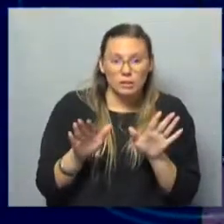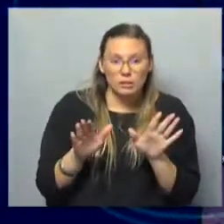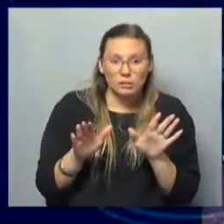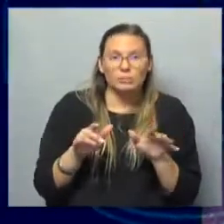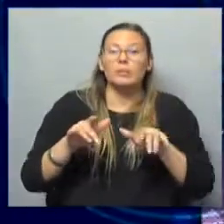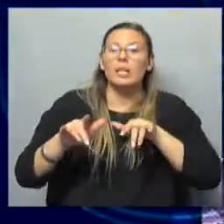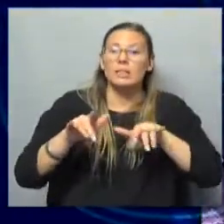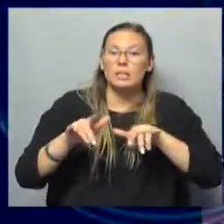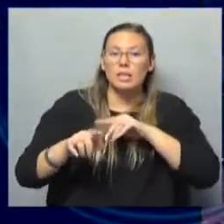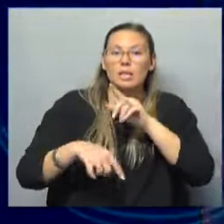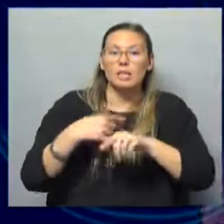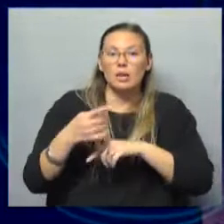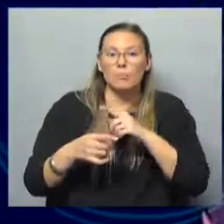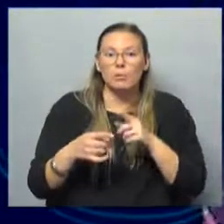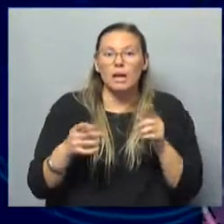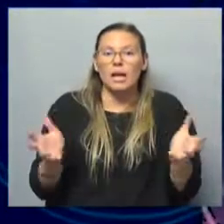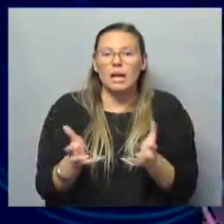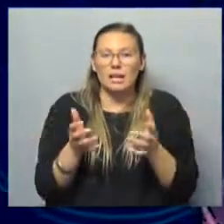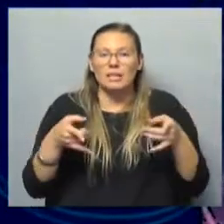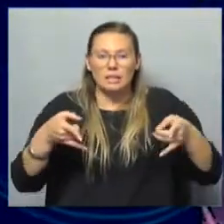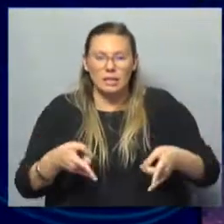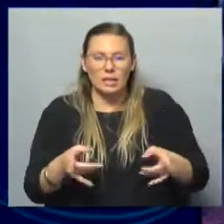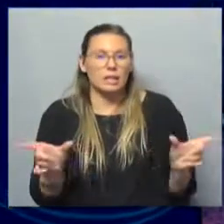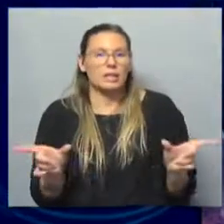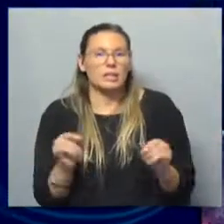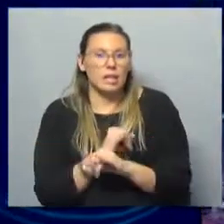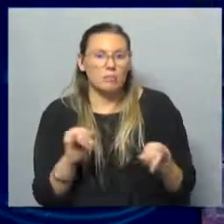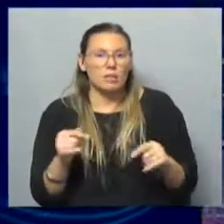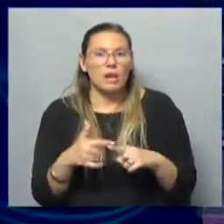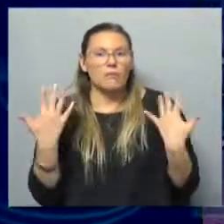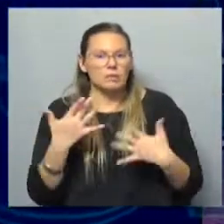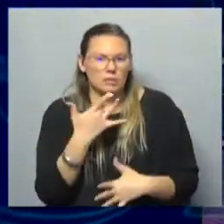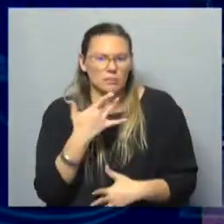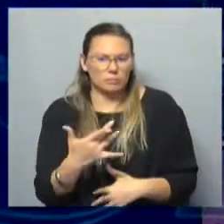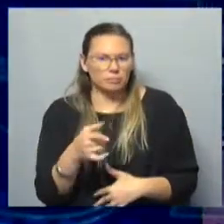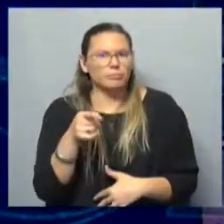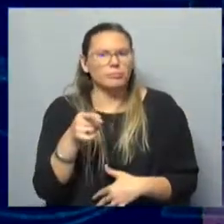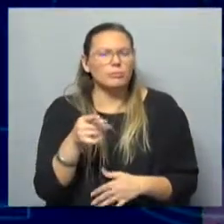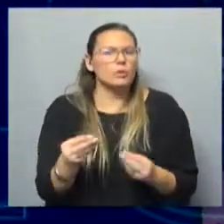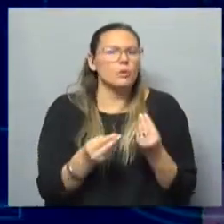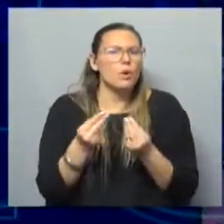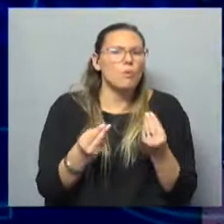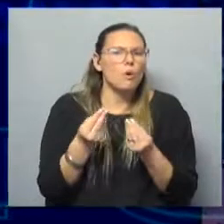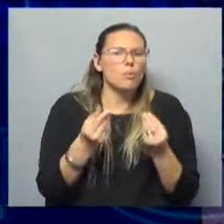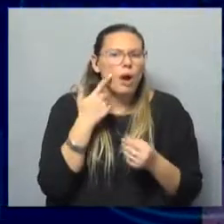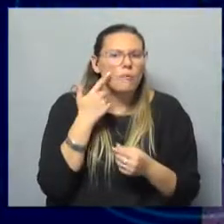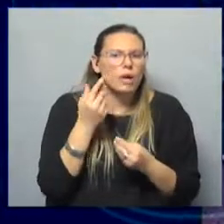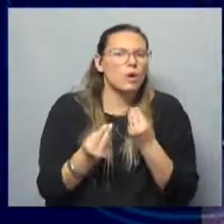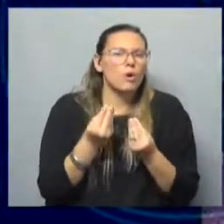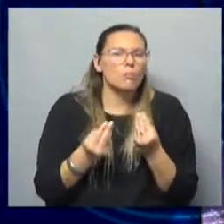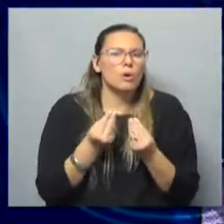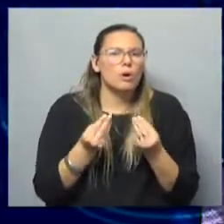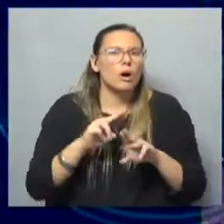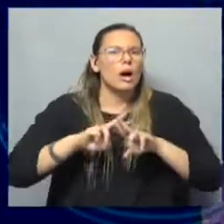abriendo la noche y después Calienta Cama que remata la fiesta. Divino, pero vos tenés, ¿cómo hago? ¿Cómo hago? A ver, Pablo, ¿cómo hago? ¿Qué